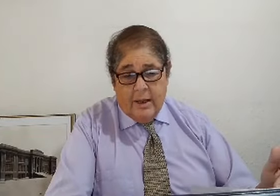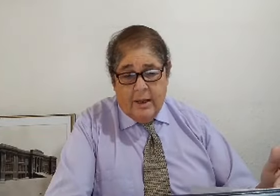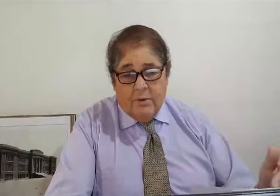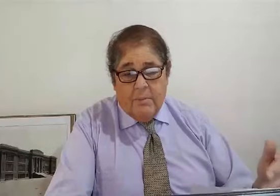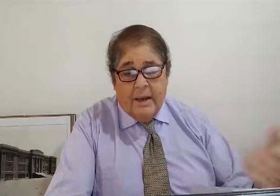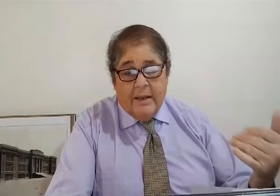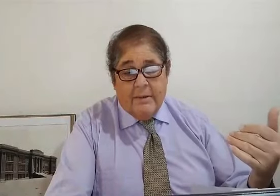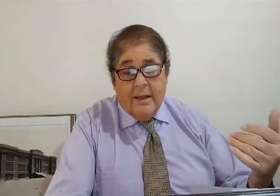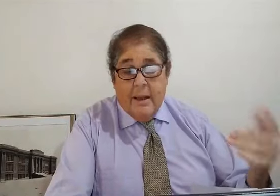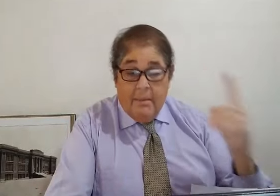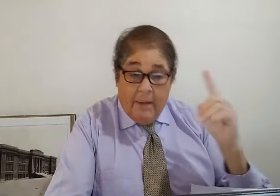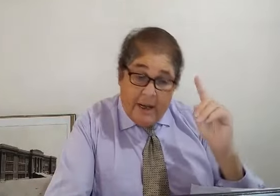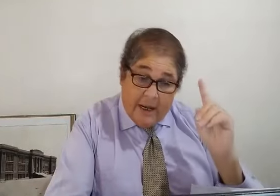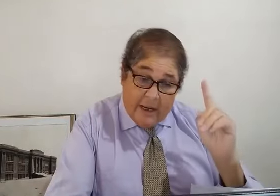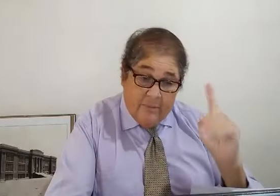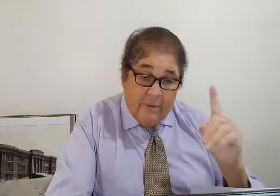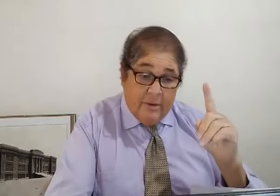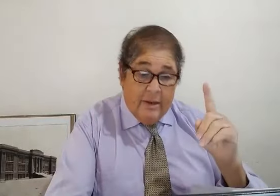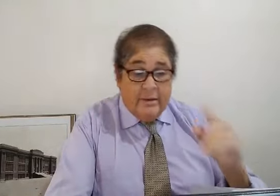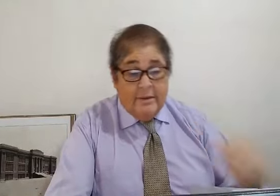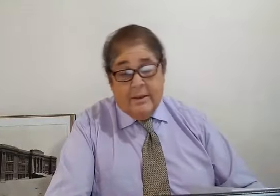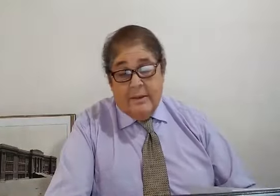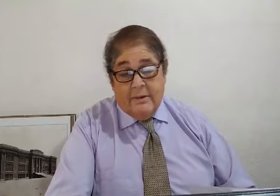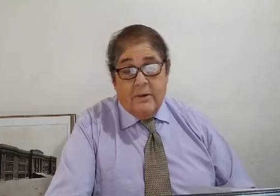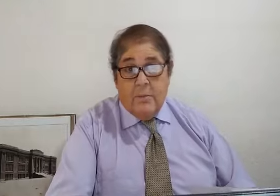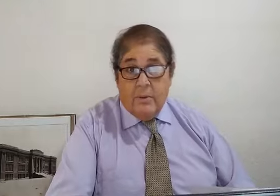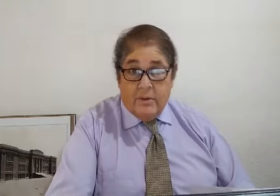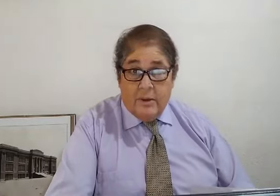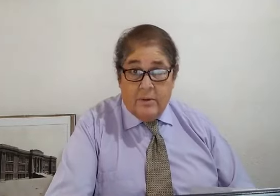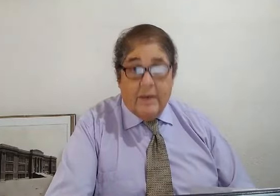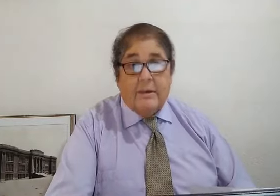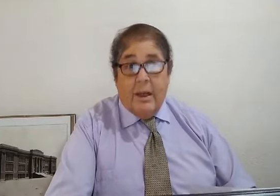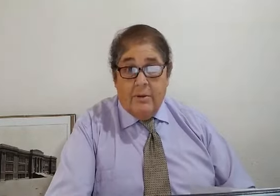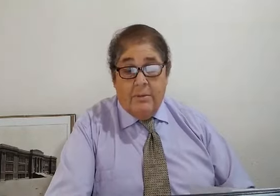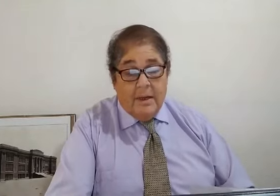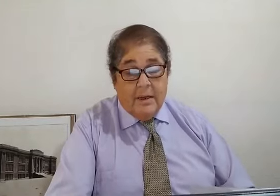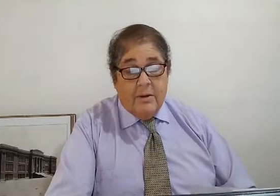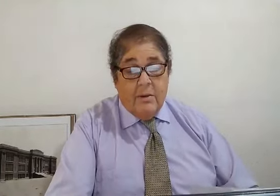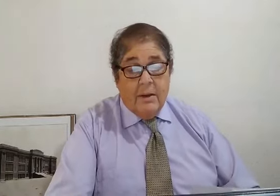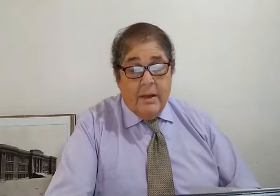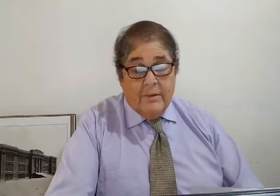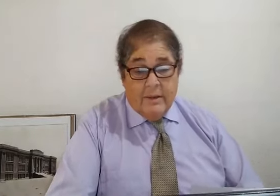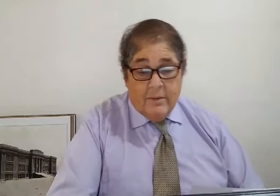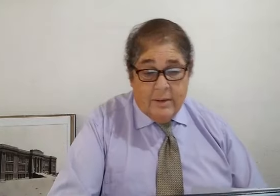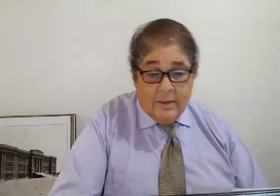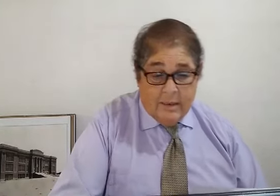de camas ocupadas, Baja California el 65% y el Estado de México